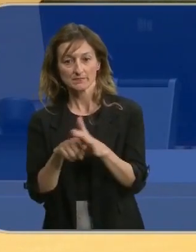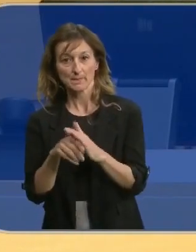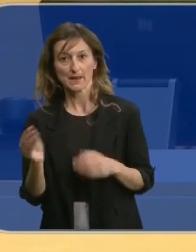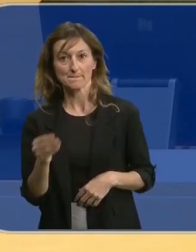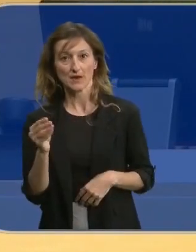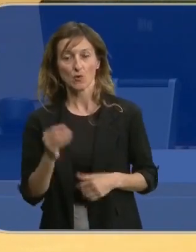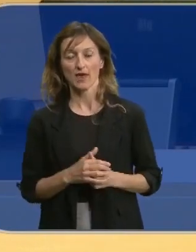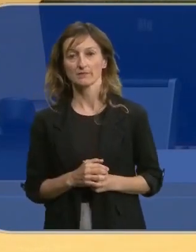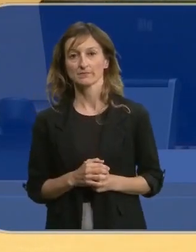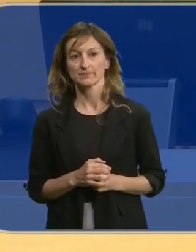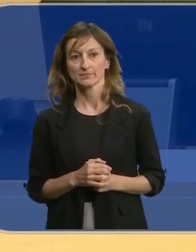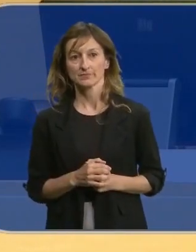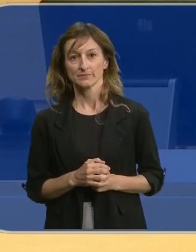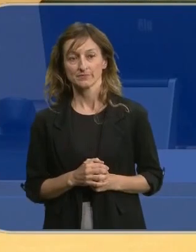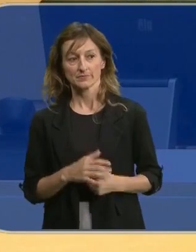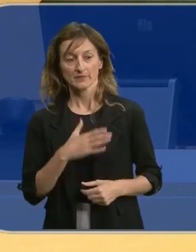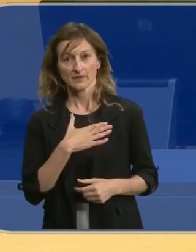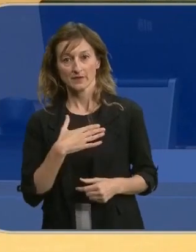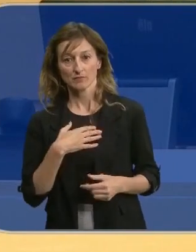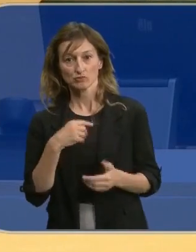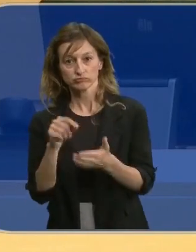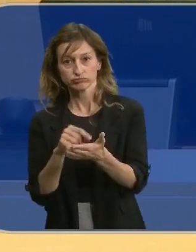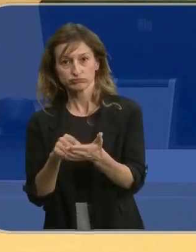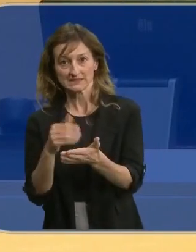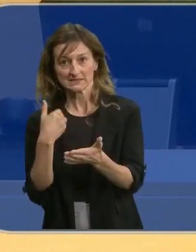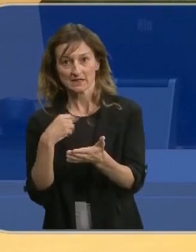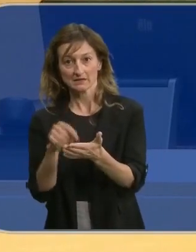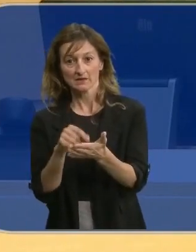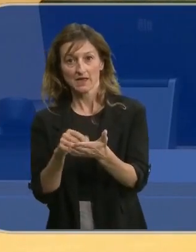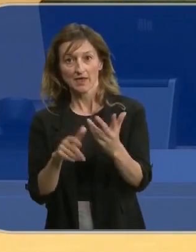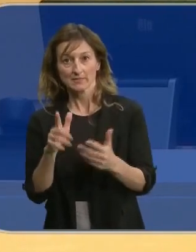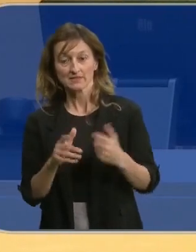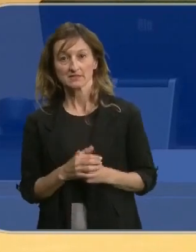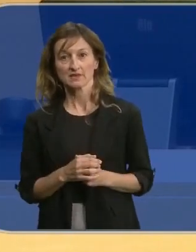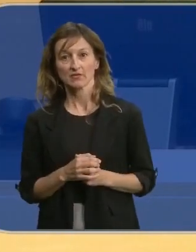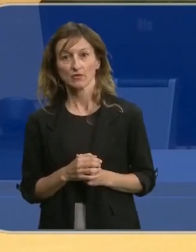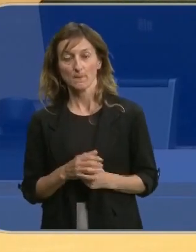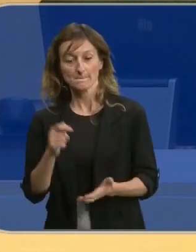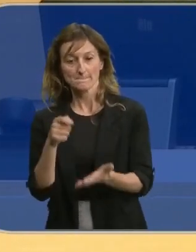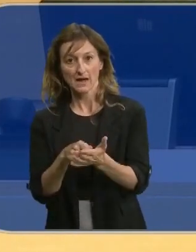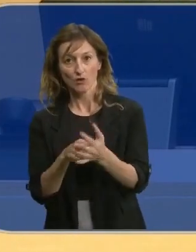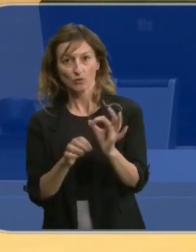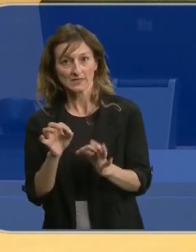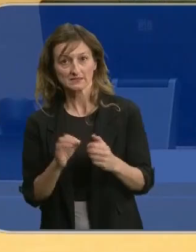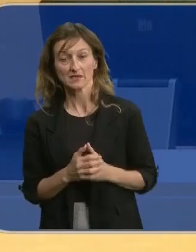mejoras y entre otras disponer de formularios precad por la administración permitir el pago de tasas y adjuntar